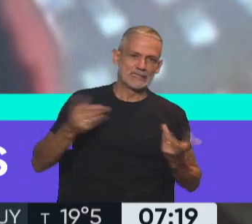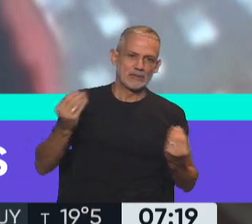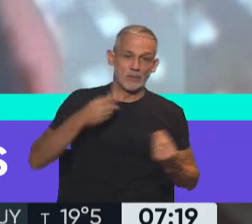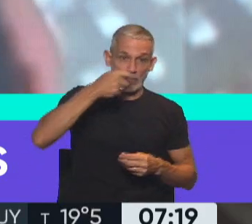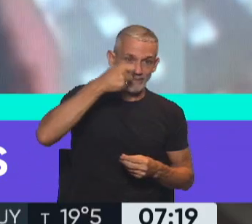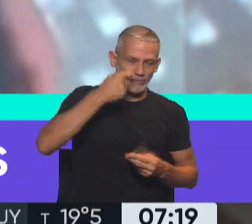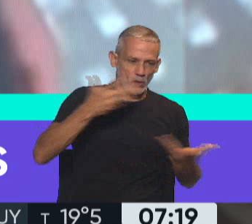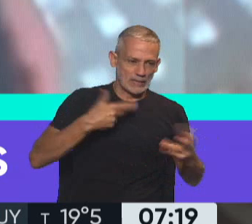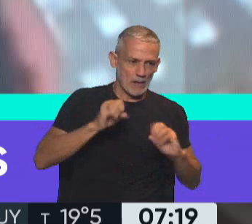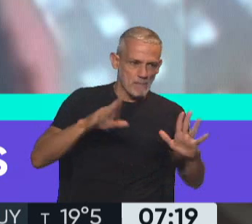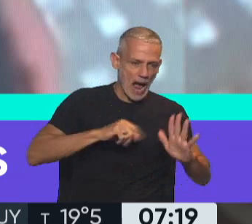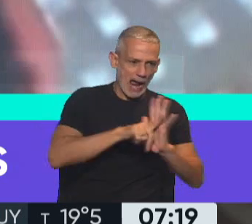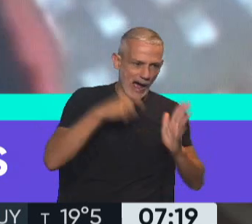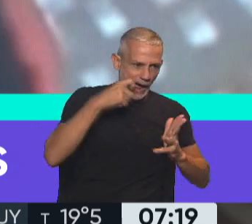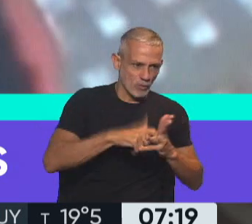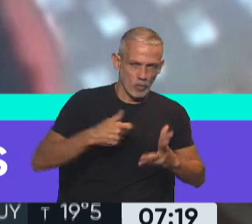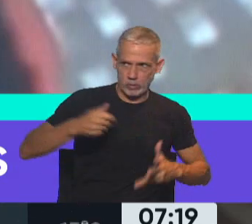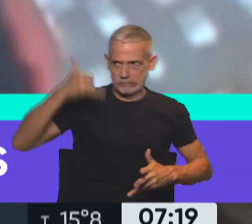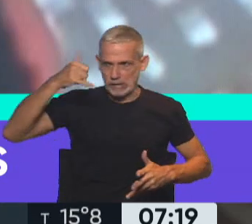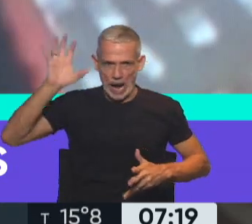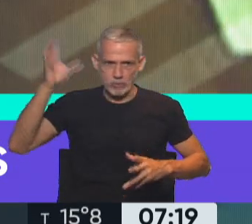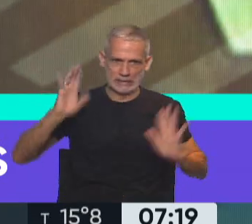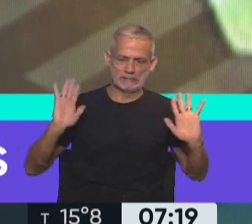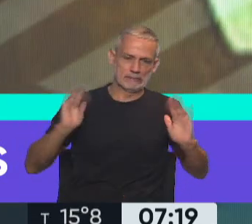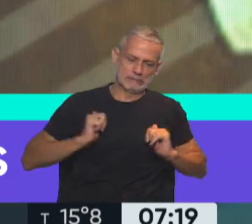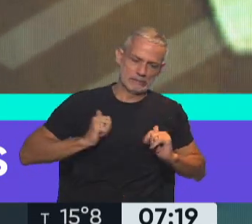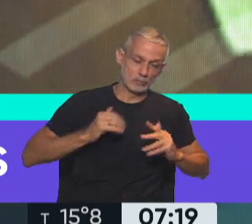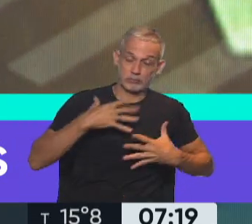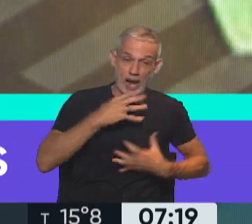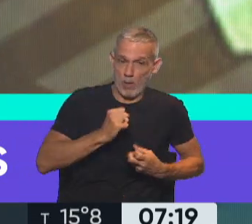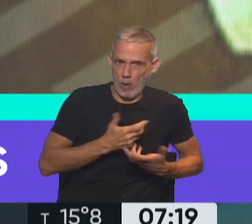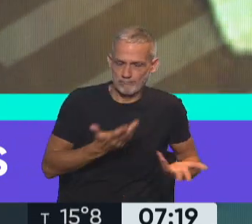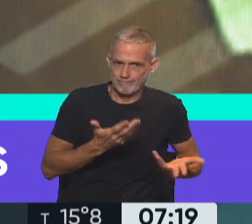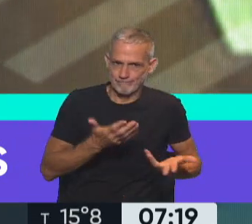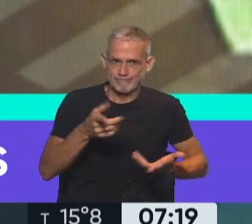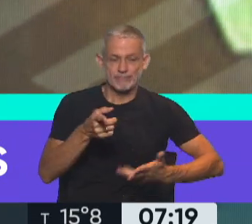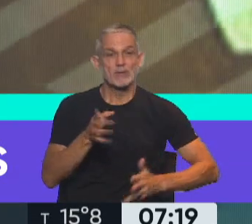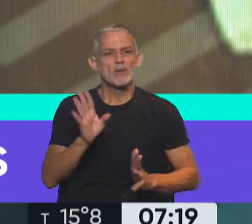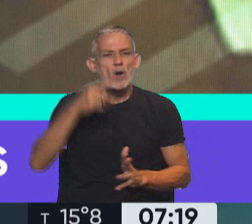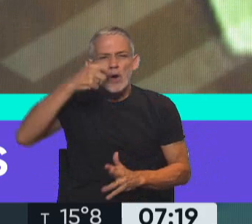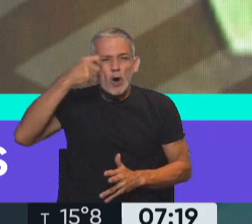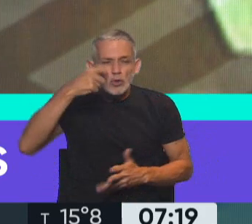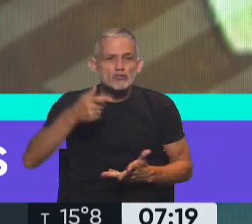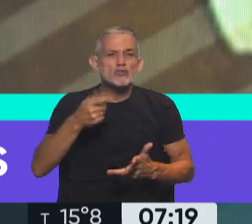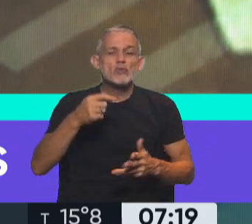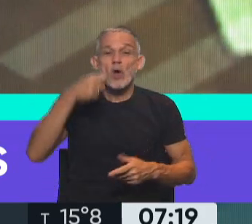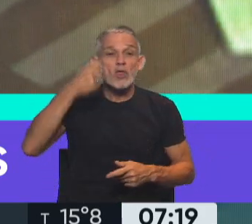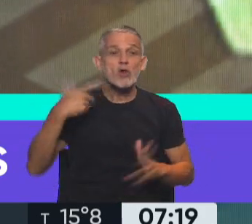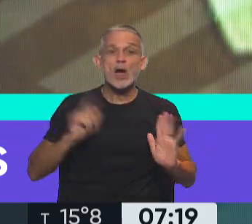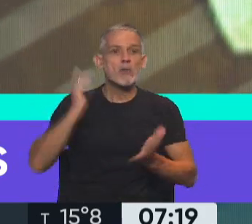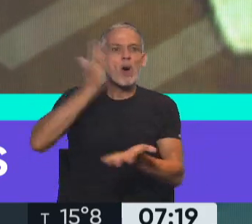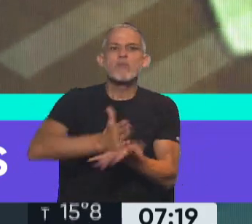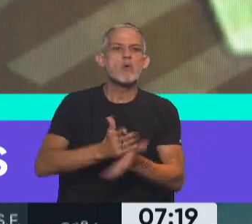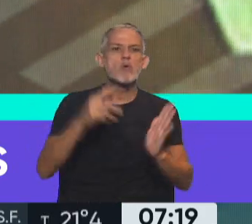haber consumido una sustancia ilegal en un contexto de ilegalidad total, ¿no? Sí, esto es importante destacarlo. El consumo de drogas no es